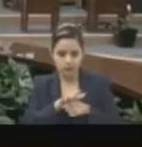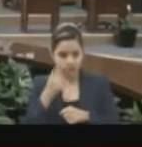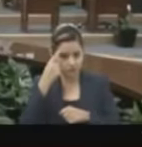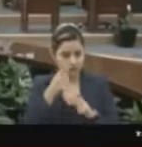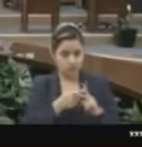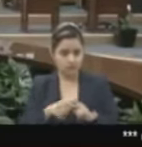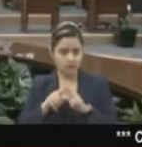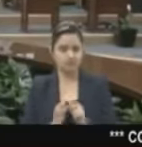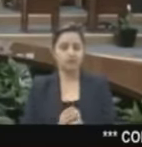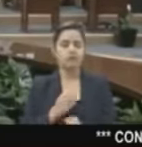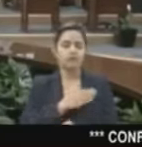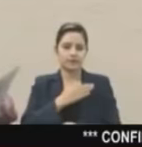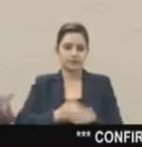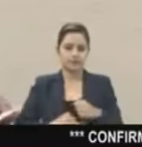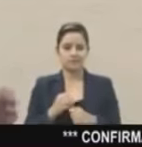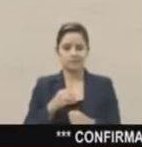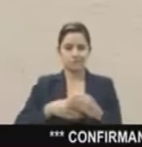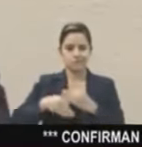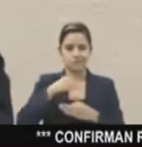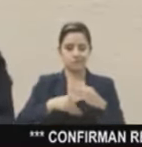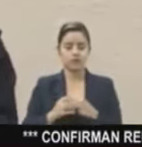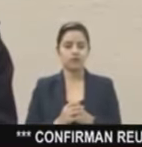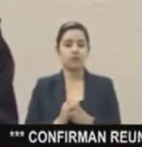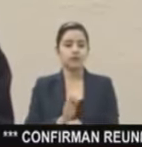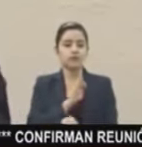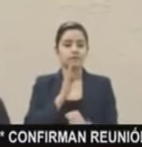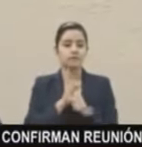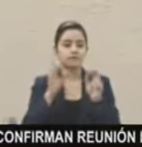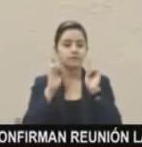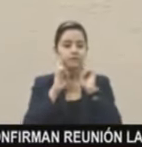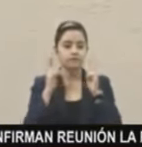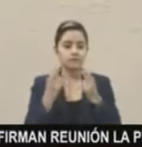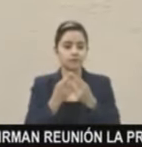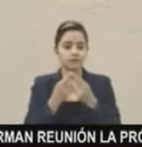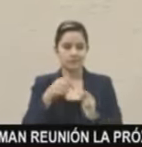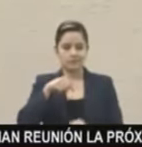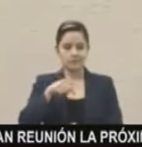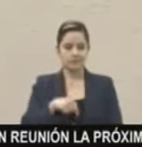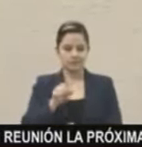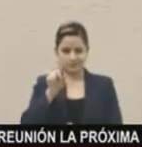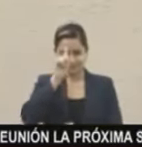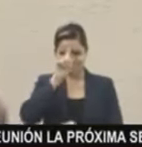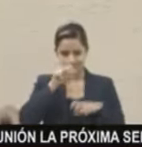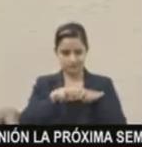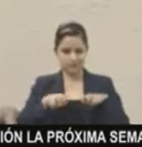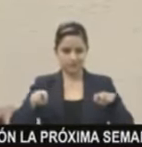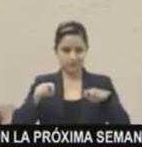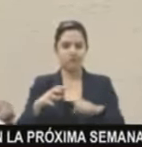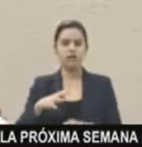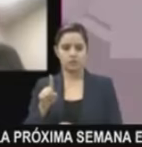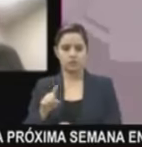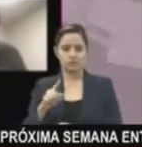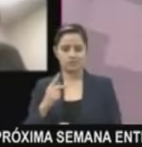es tronar al INE, es orillarlos a que presupuestalmente sean incapaces de llevar a cabo, materializar una